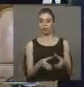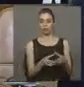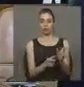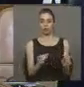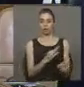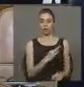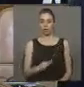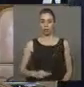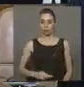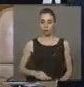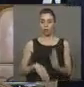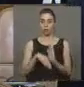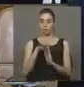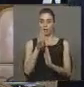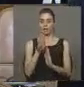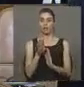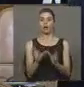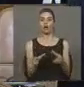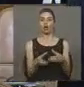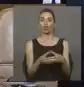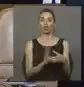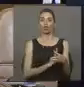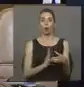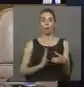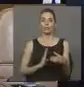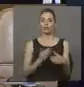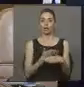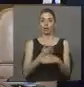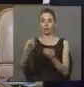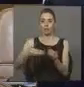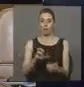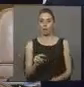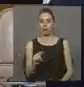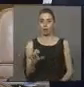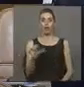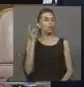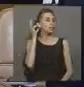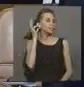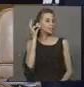parlamentarios, mayoritariamente de la Comisión de Pesca, Yasna Proboste también.